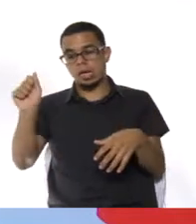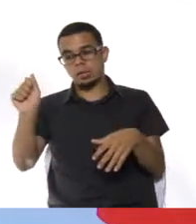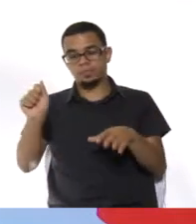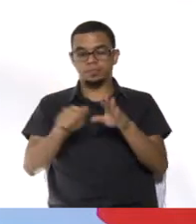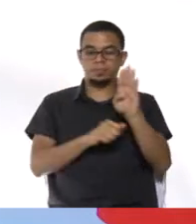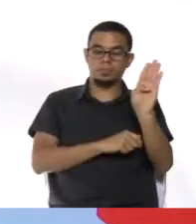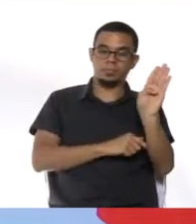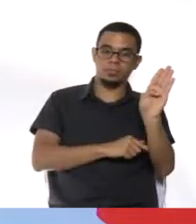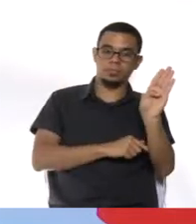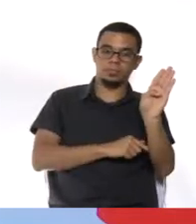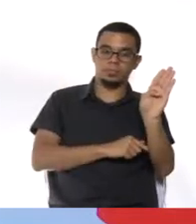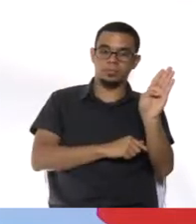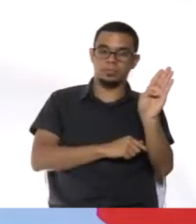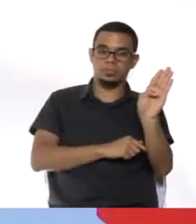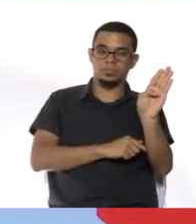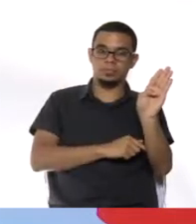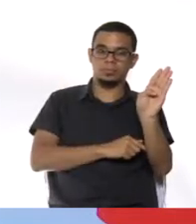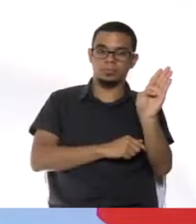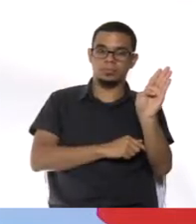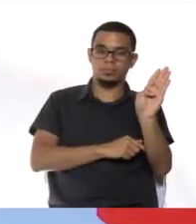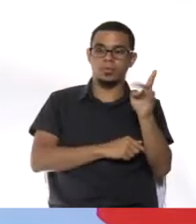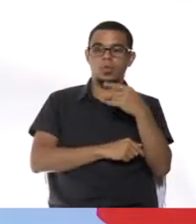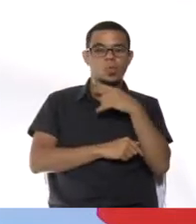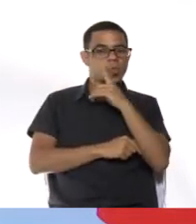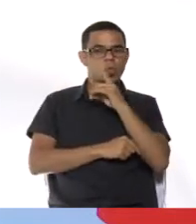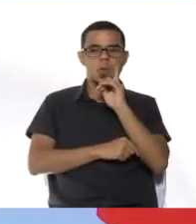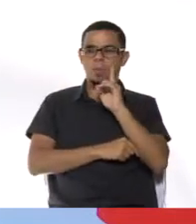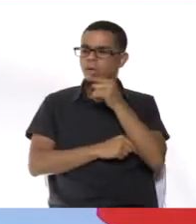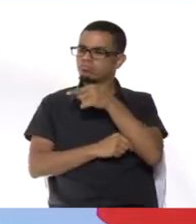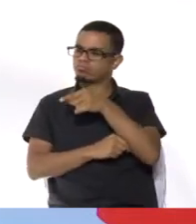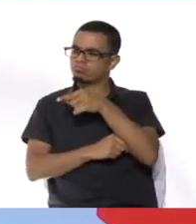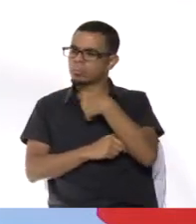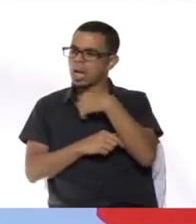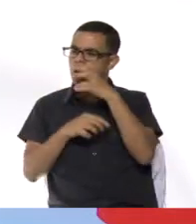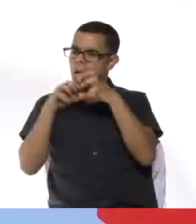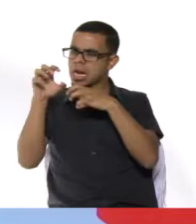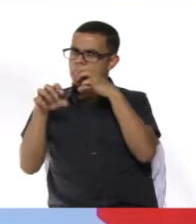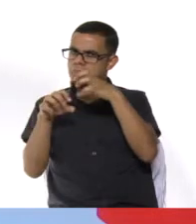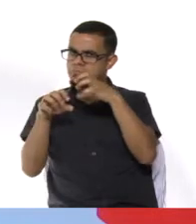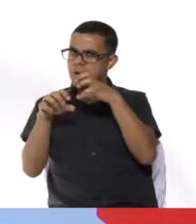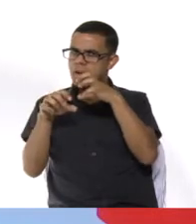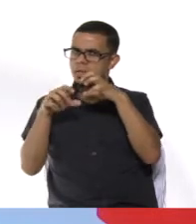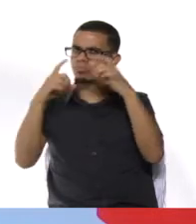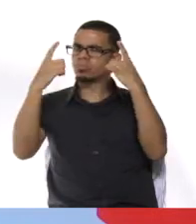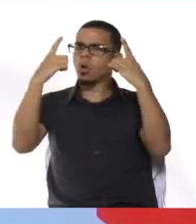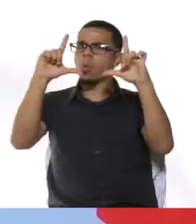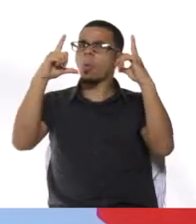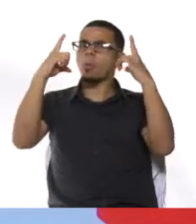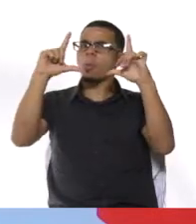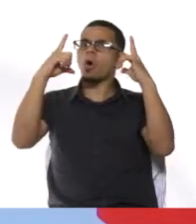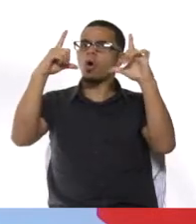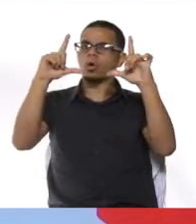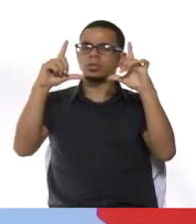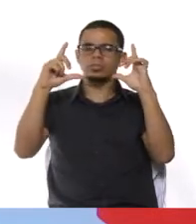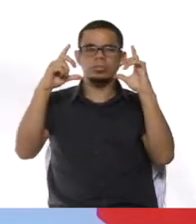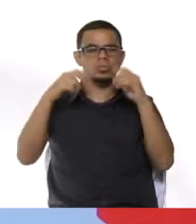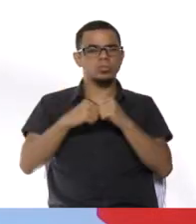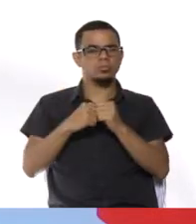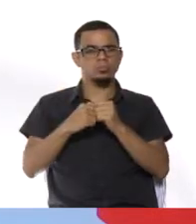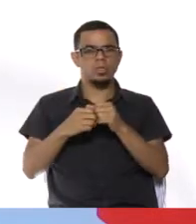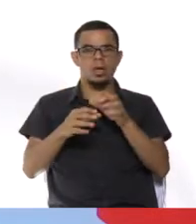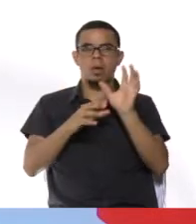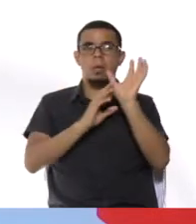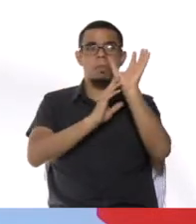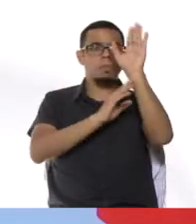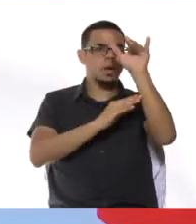B, y invitamos a que se coloquen un nombre, puede ser de animales, puede ser de un equipo de voleibol, de un equipo de fútbol, de un equipo de